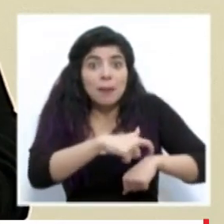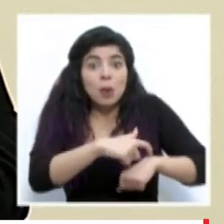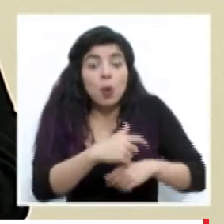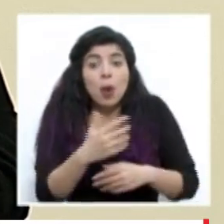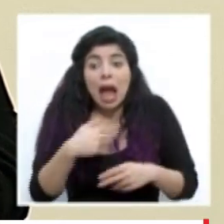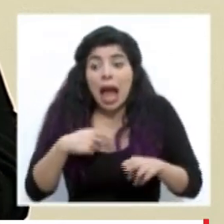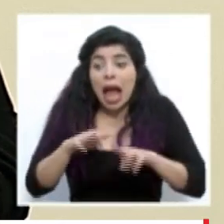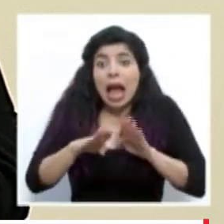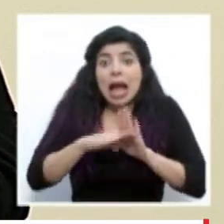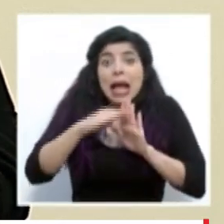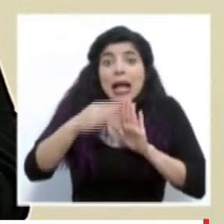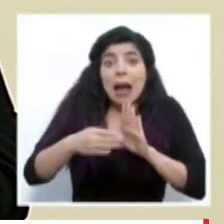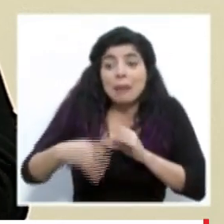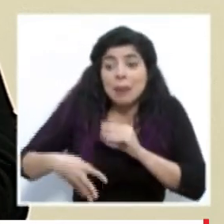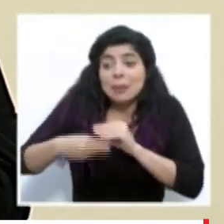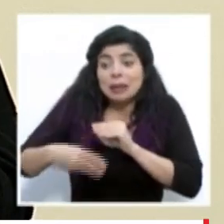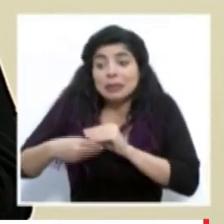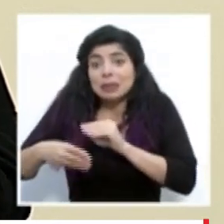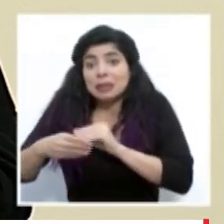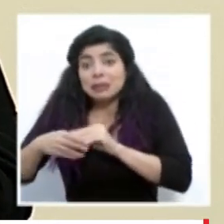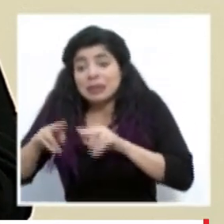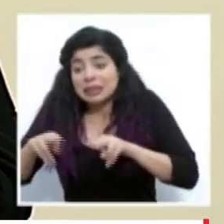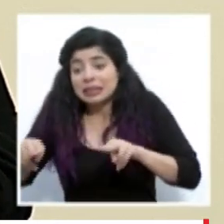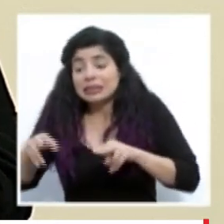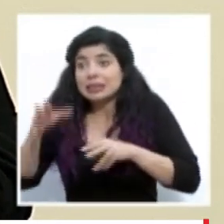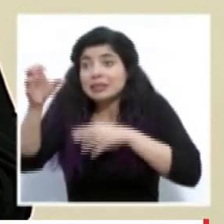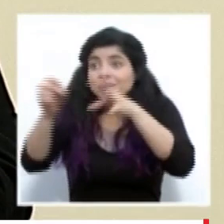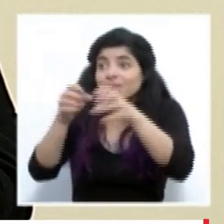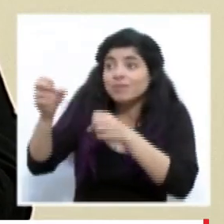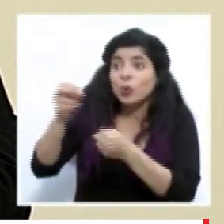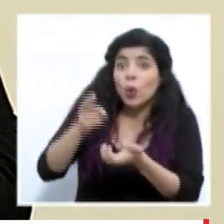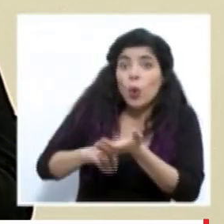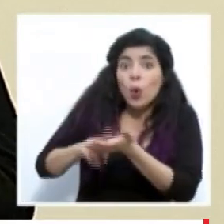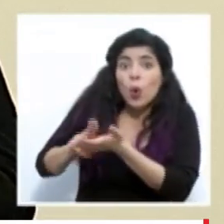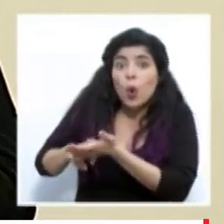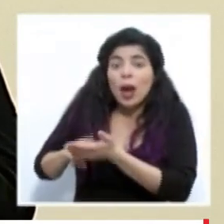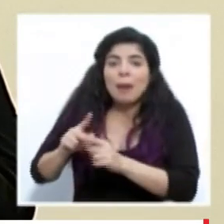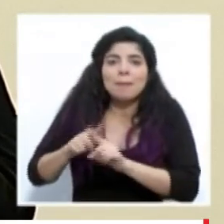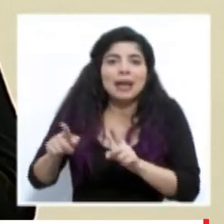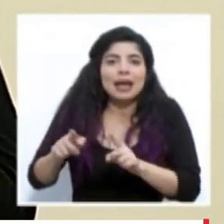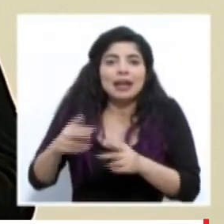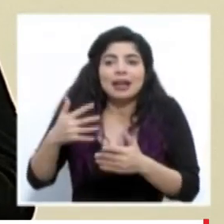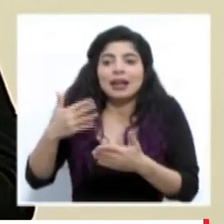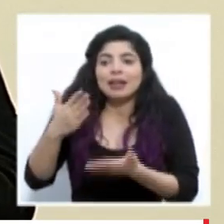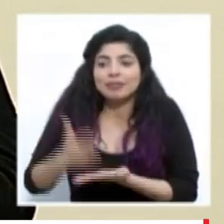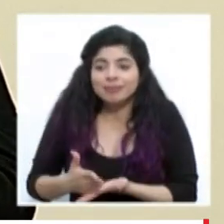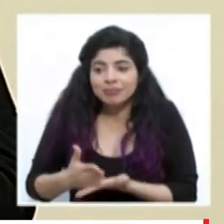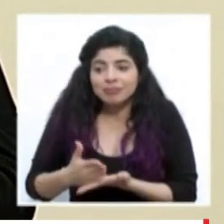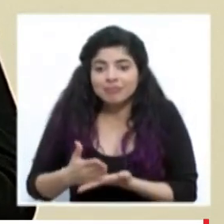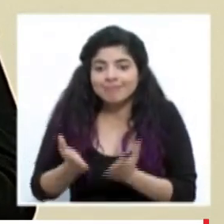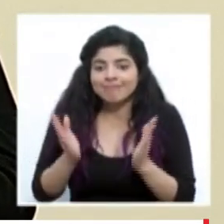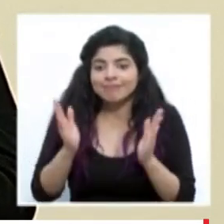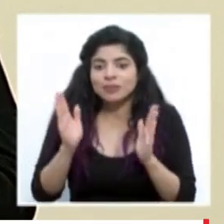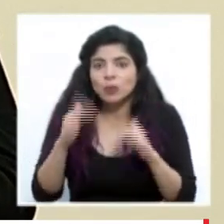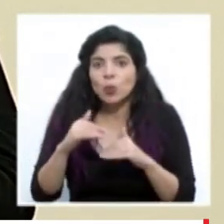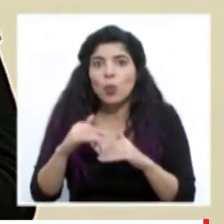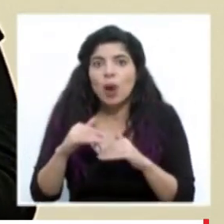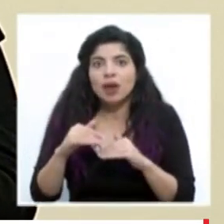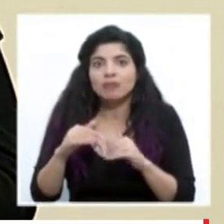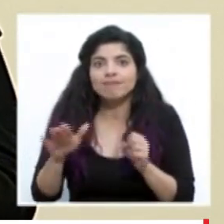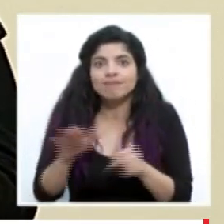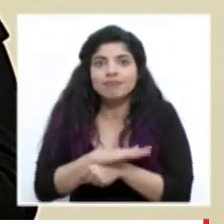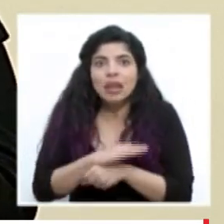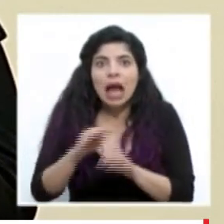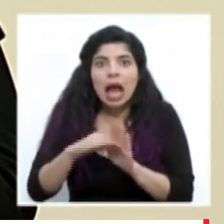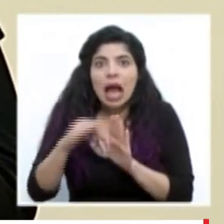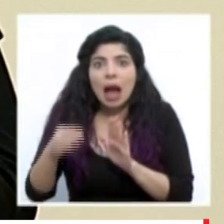más camas que se pongan y por más personal que se contraten, de repente ya llega un momento en que no hay cama, o